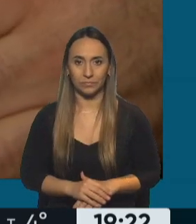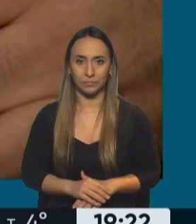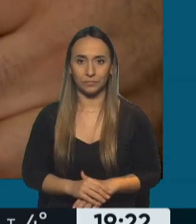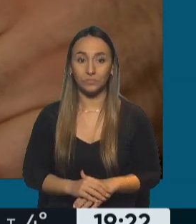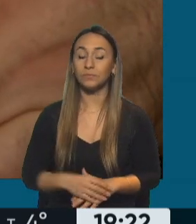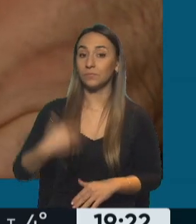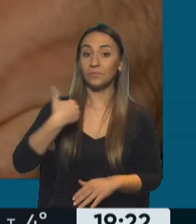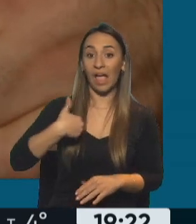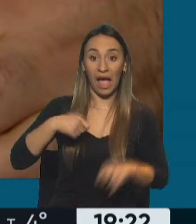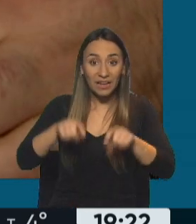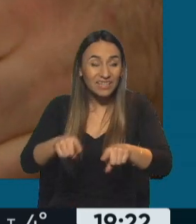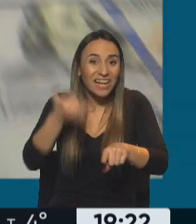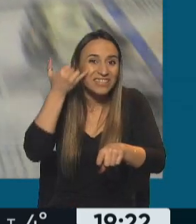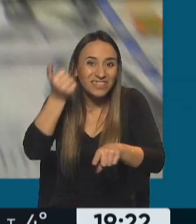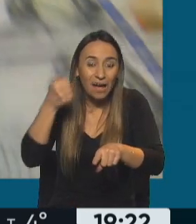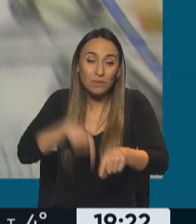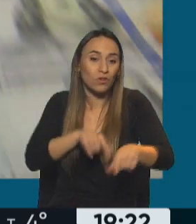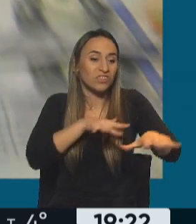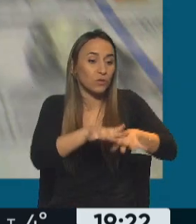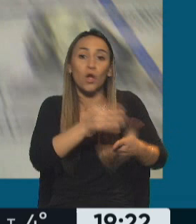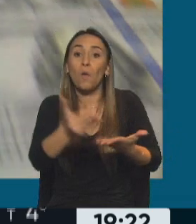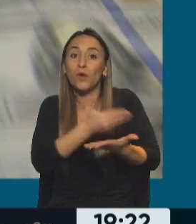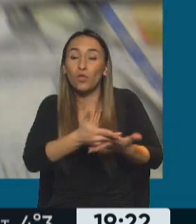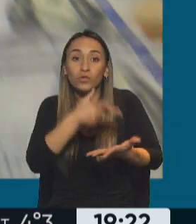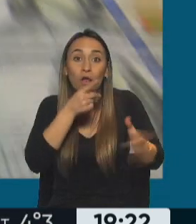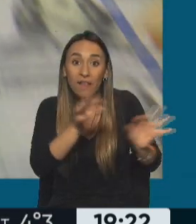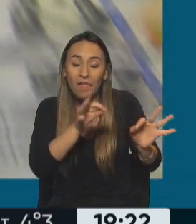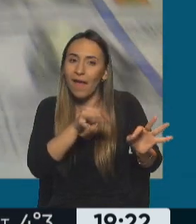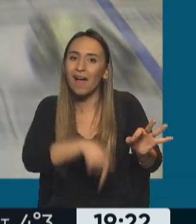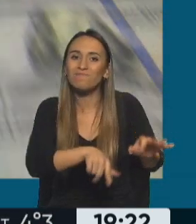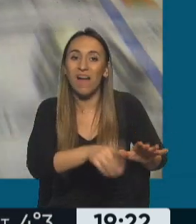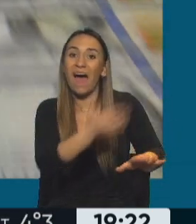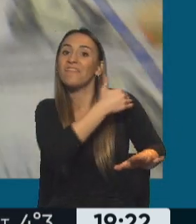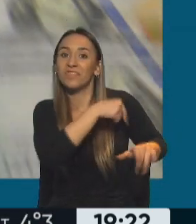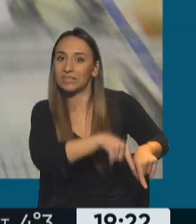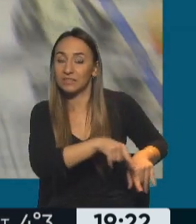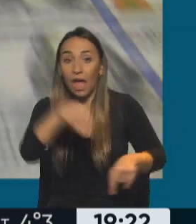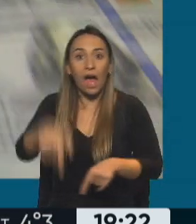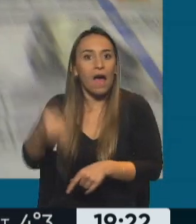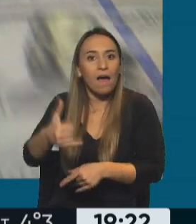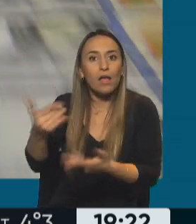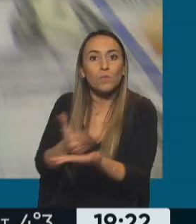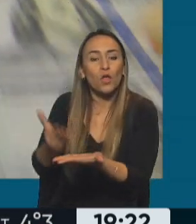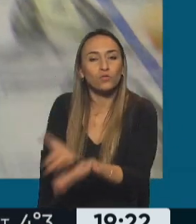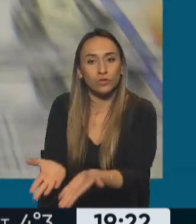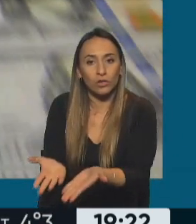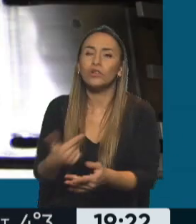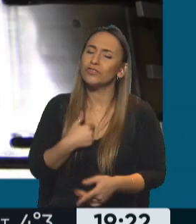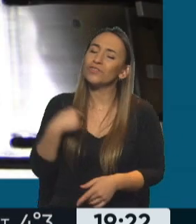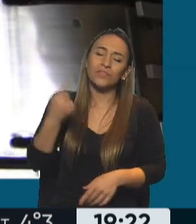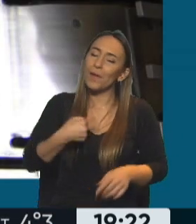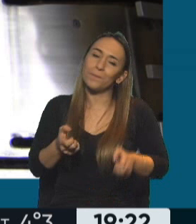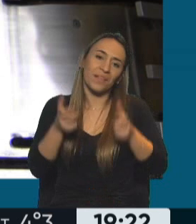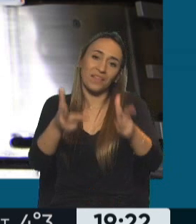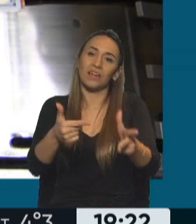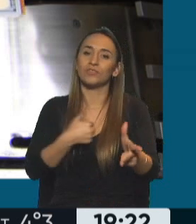Porque la Argentina salió de esa crisis del año pasado y la anterior, que yo como industrial lo he dicho siempre, no me canso